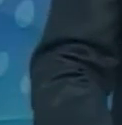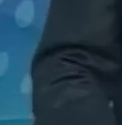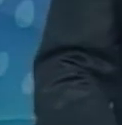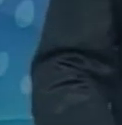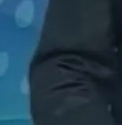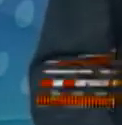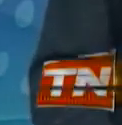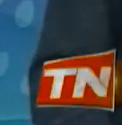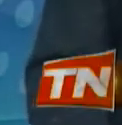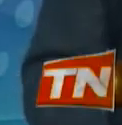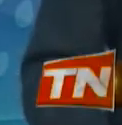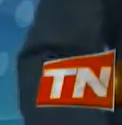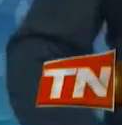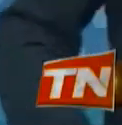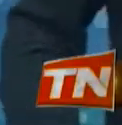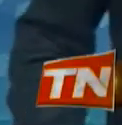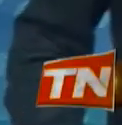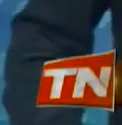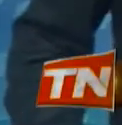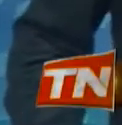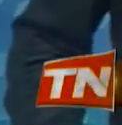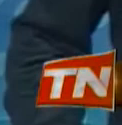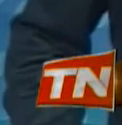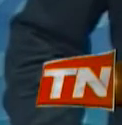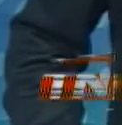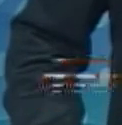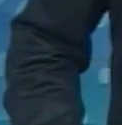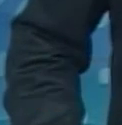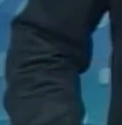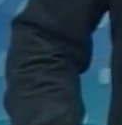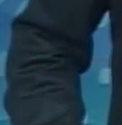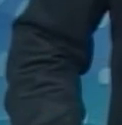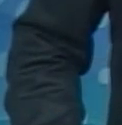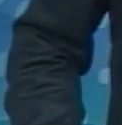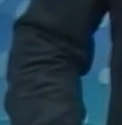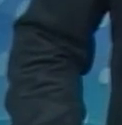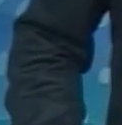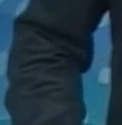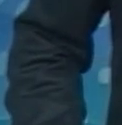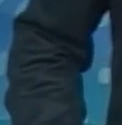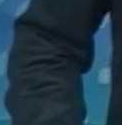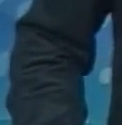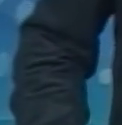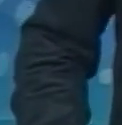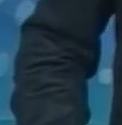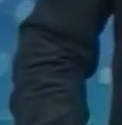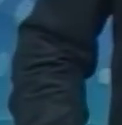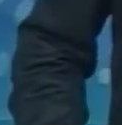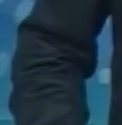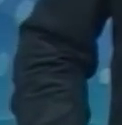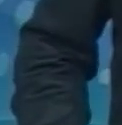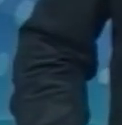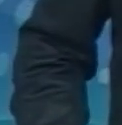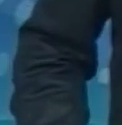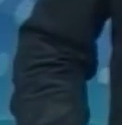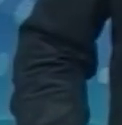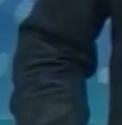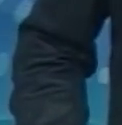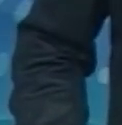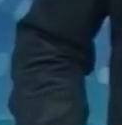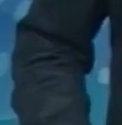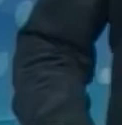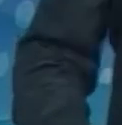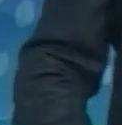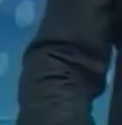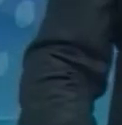Vamos con el desarrollo de la información. Eduardo Franco Loor, abogado del vicepresidente de la República, Jorge G., apelará a la prisión preventiva dictada sobre su